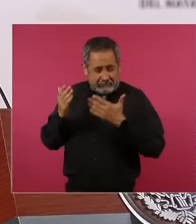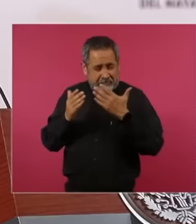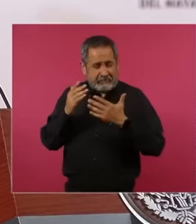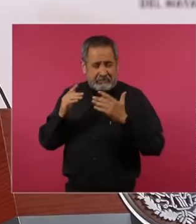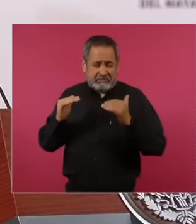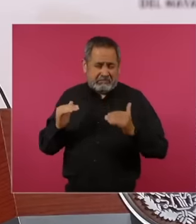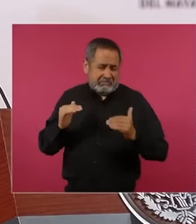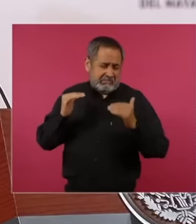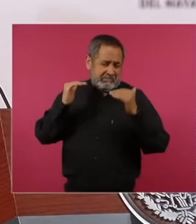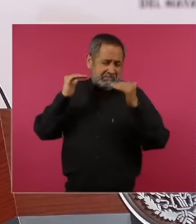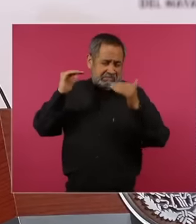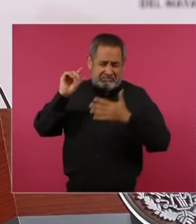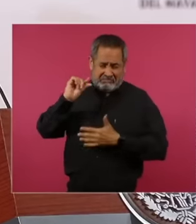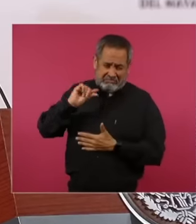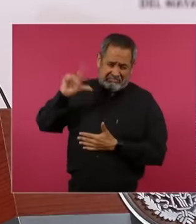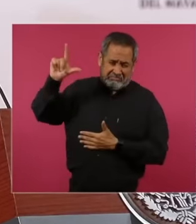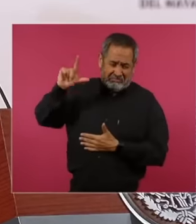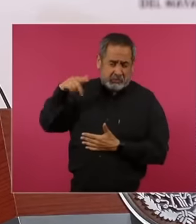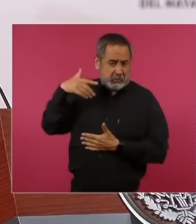académico,